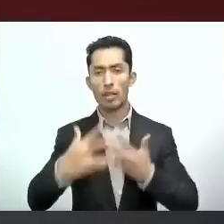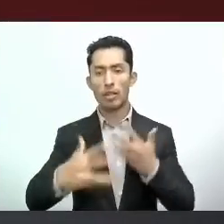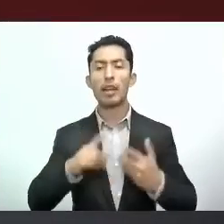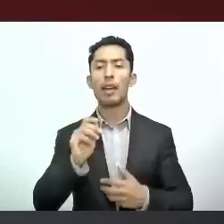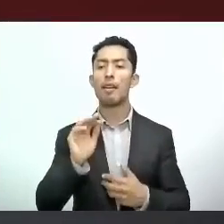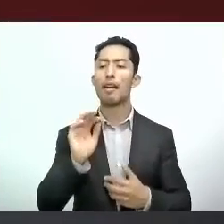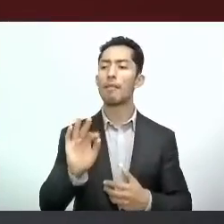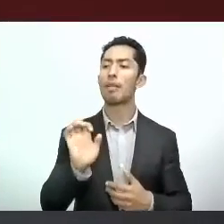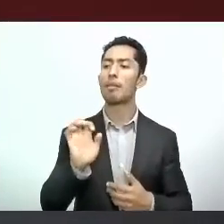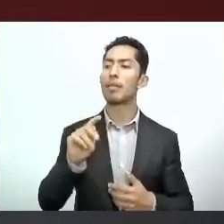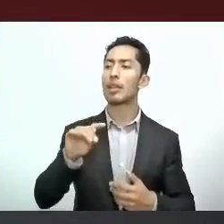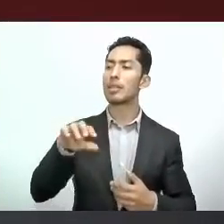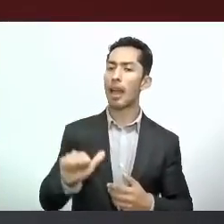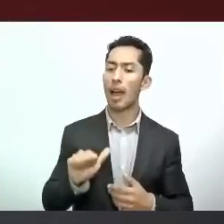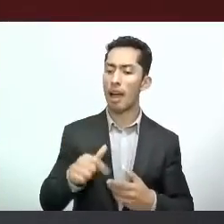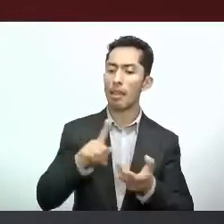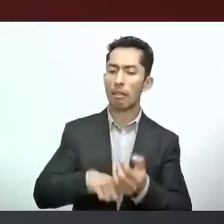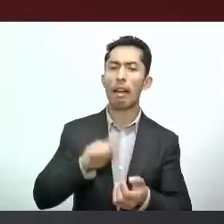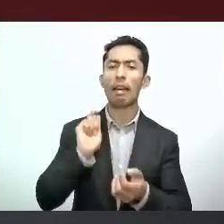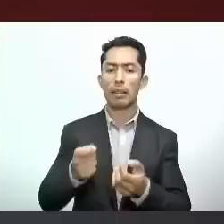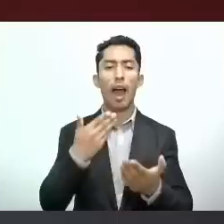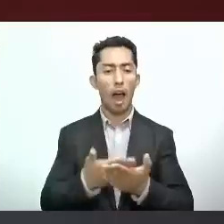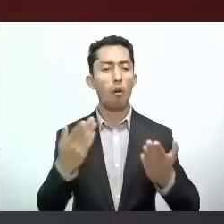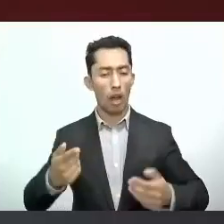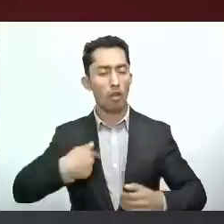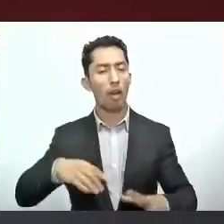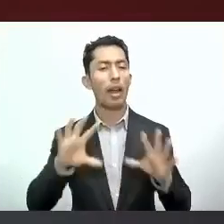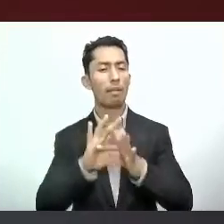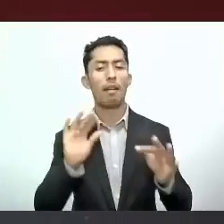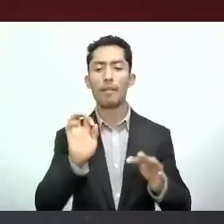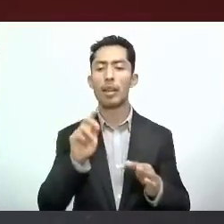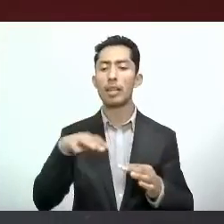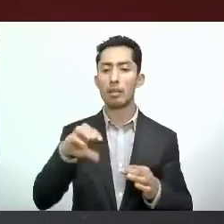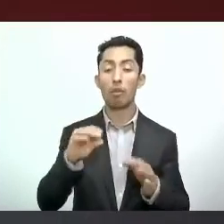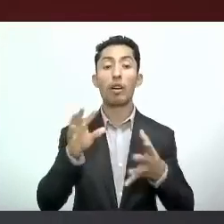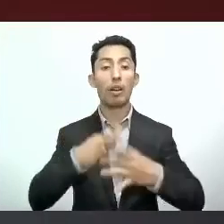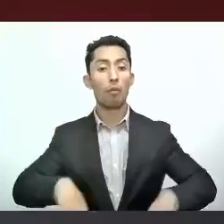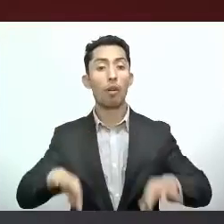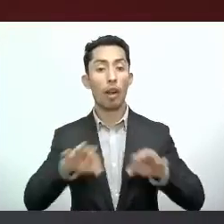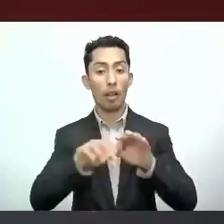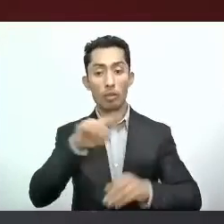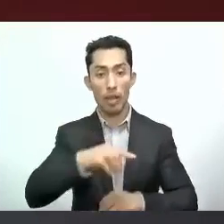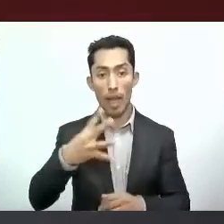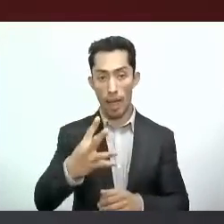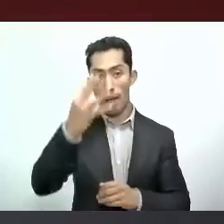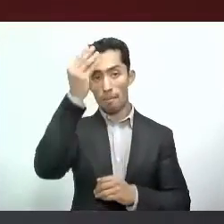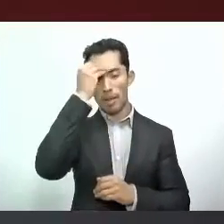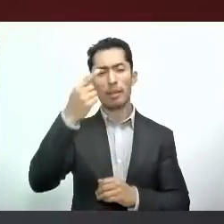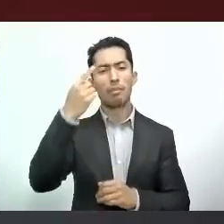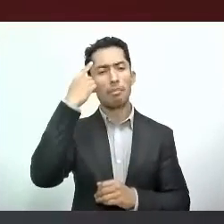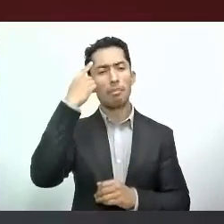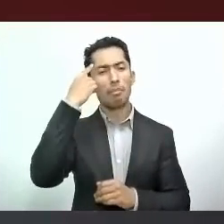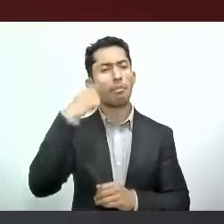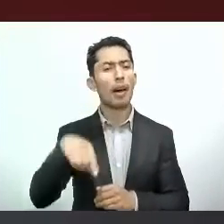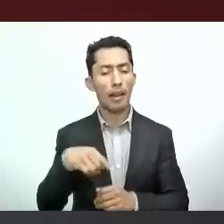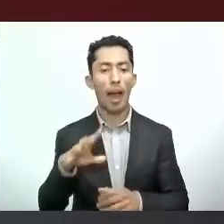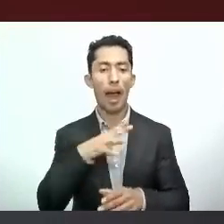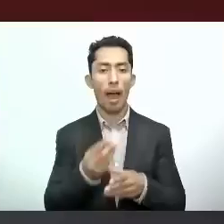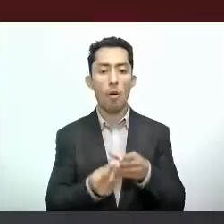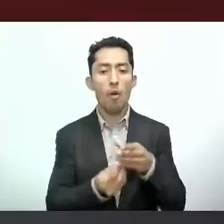feminista con el significado que ahora les voy a compartir de feminismo es importante para tener nuevas formas